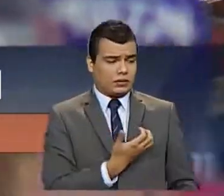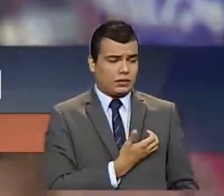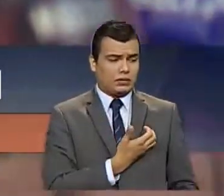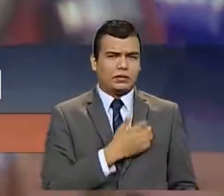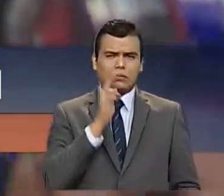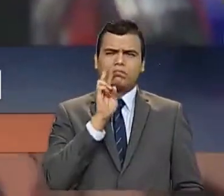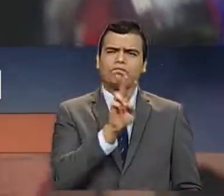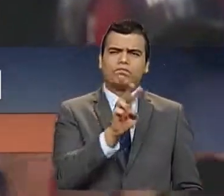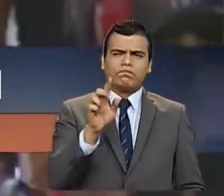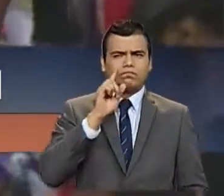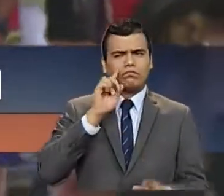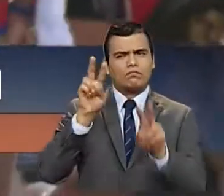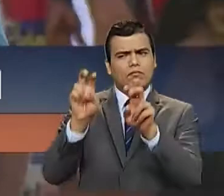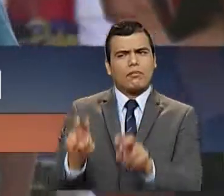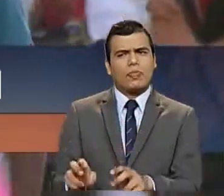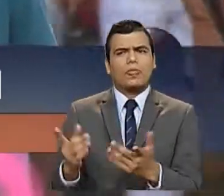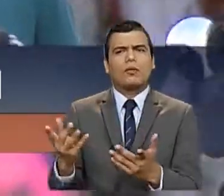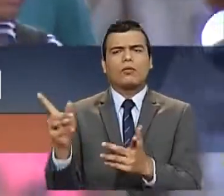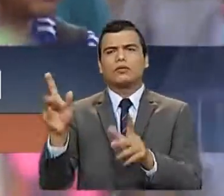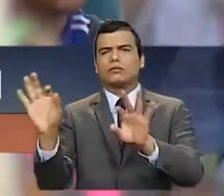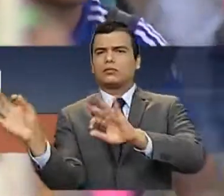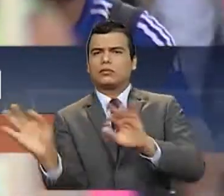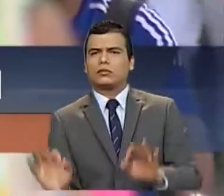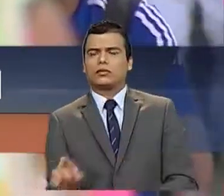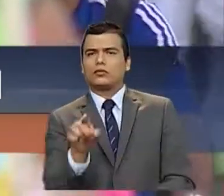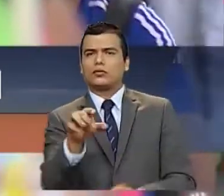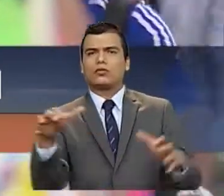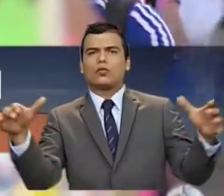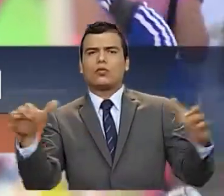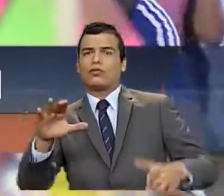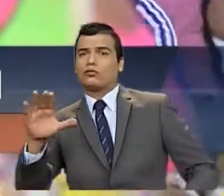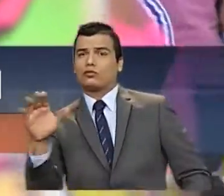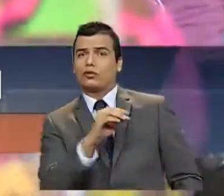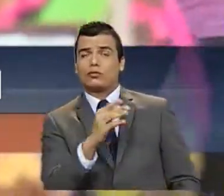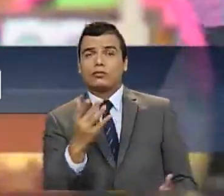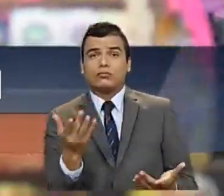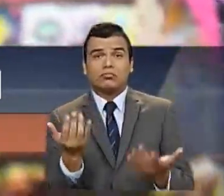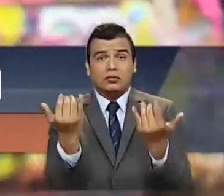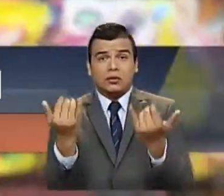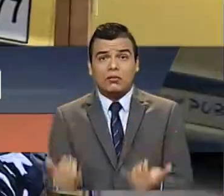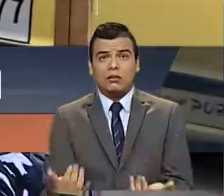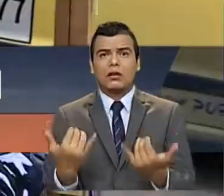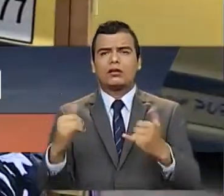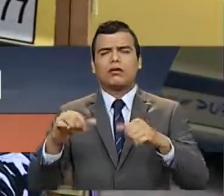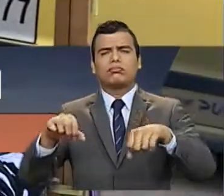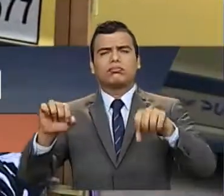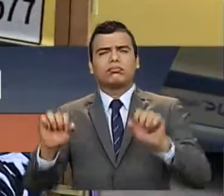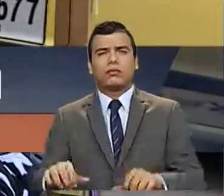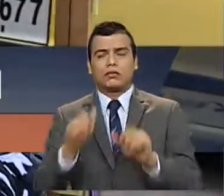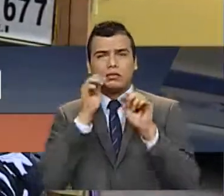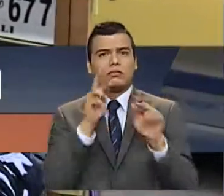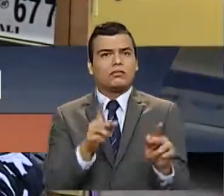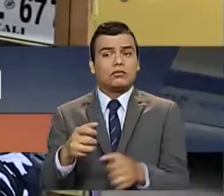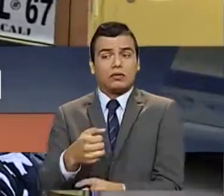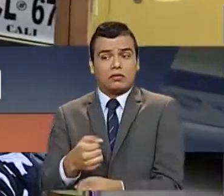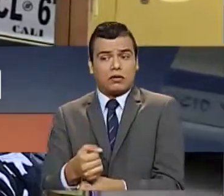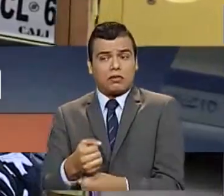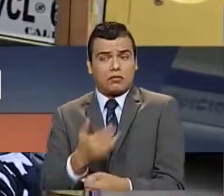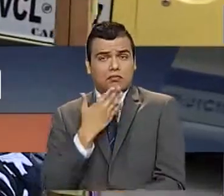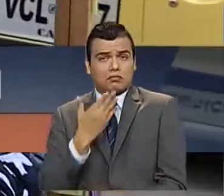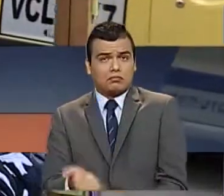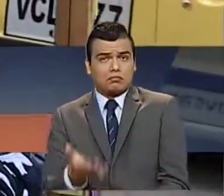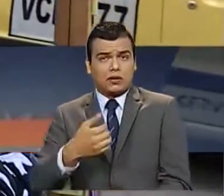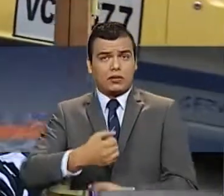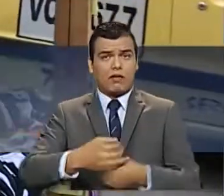adelanta el estudio de reorganización del espacio público y vendedores, medida que por ahora es avalada por quienes derivan su sustento de la